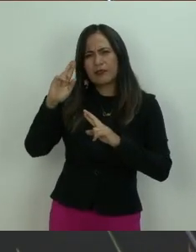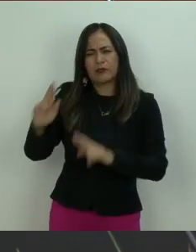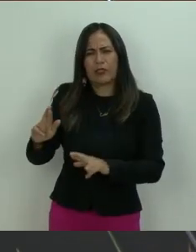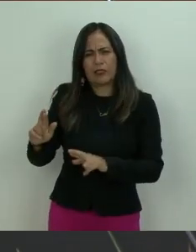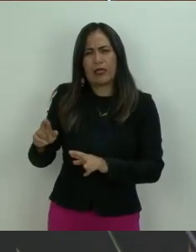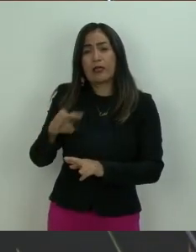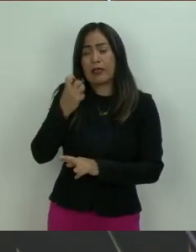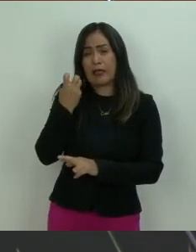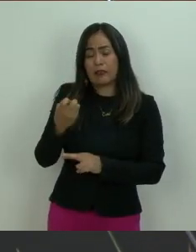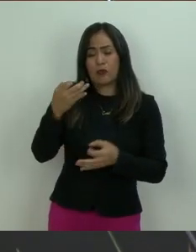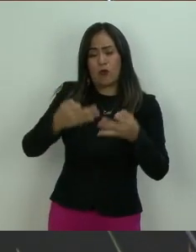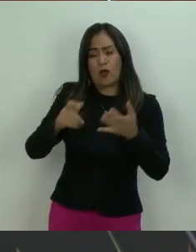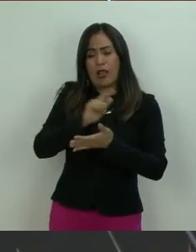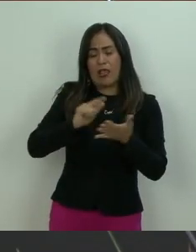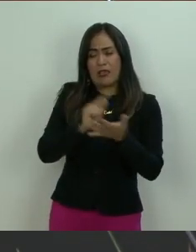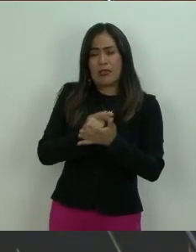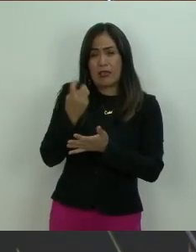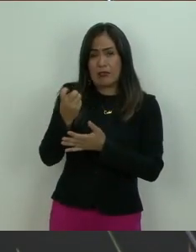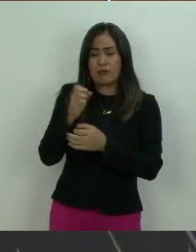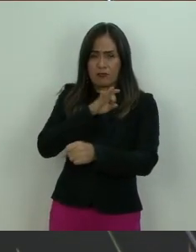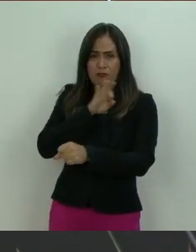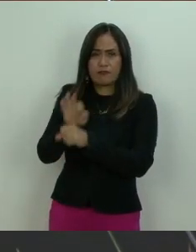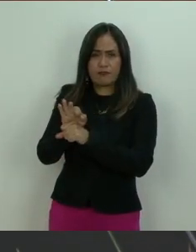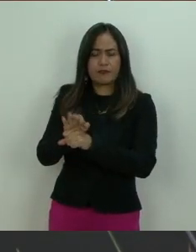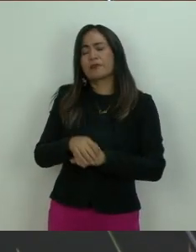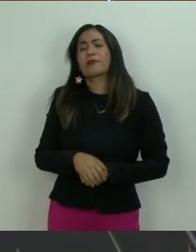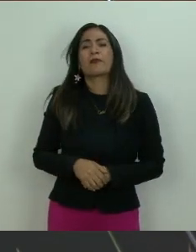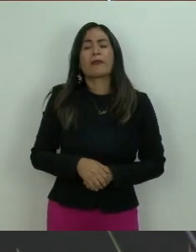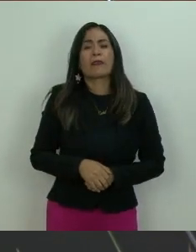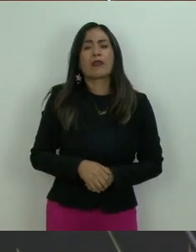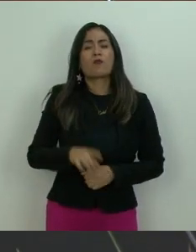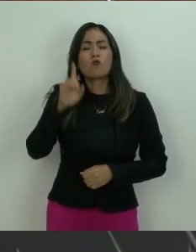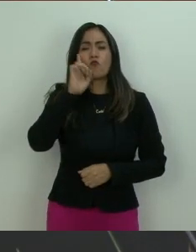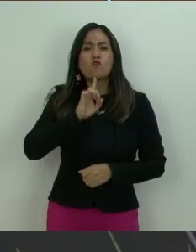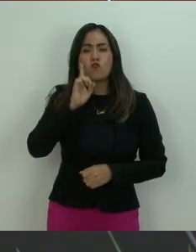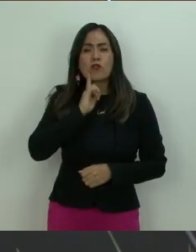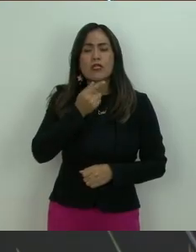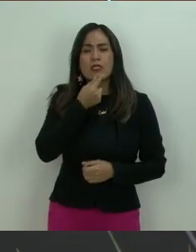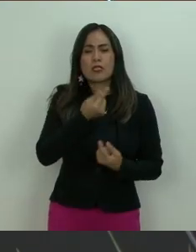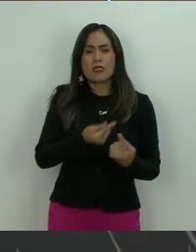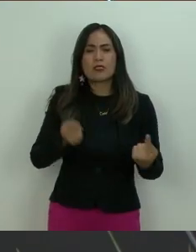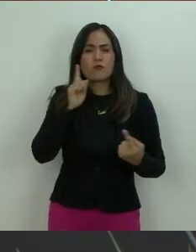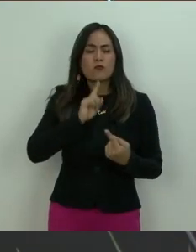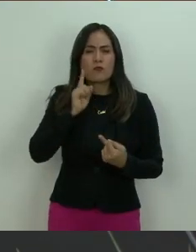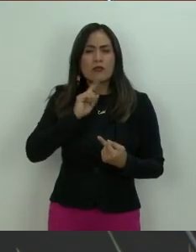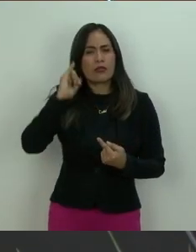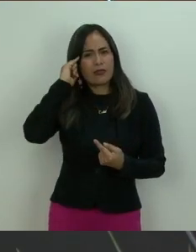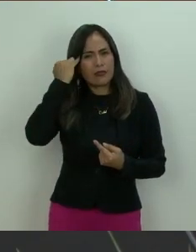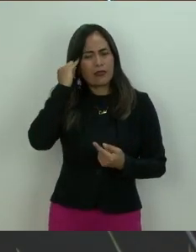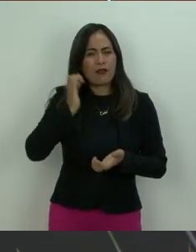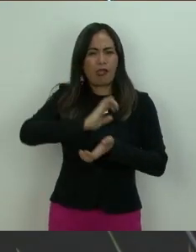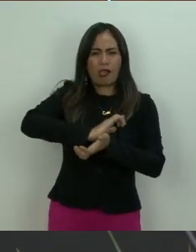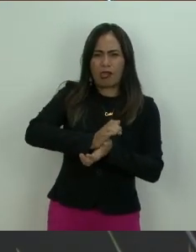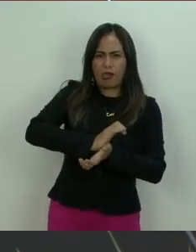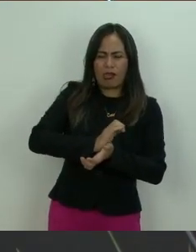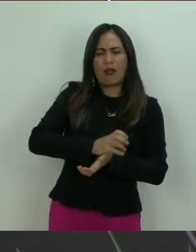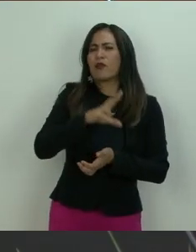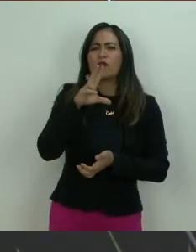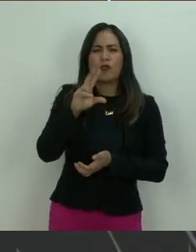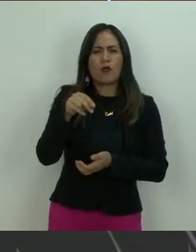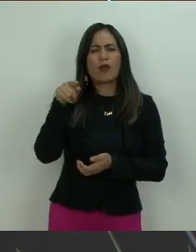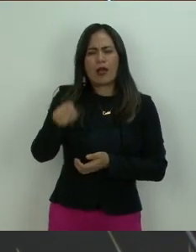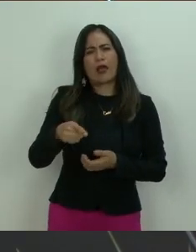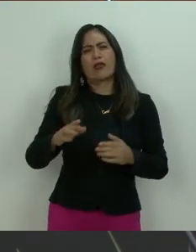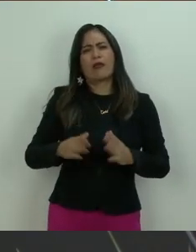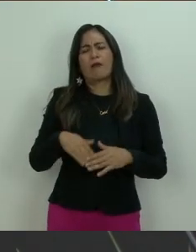la protección jurídica necesaria. La prohibición de discriminar a mujeres y niñas indígenas debe dirigirse a garantizar su participación efectiva en la